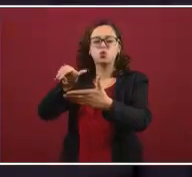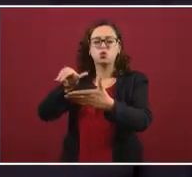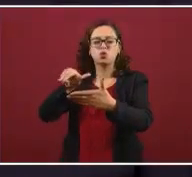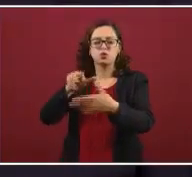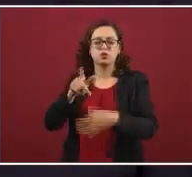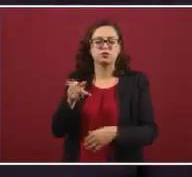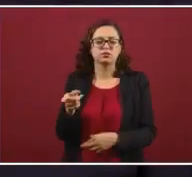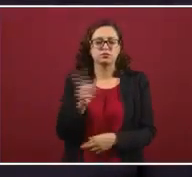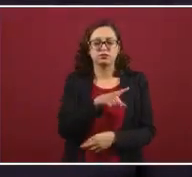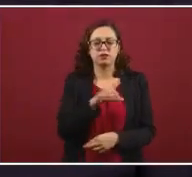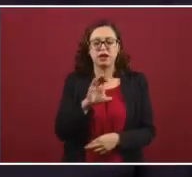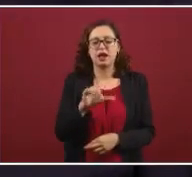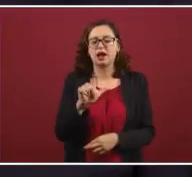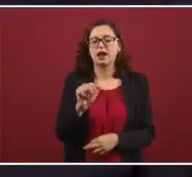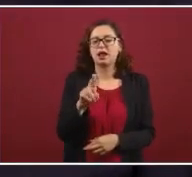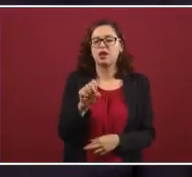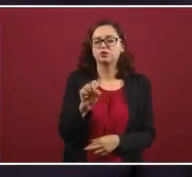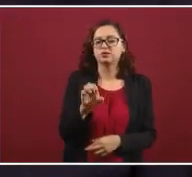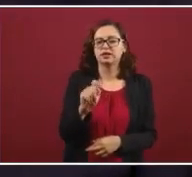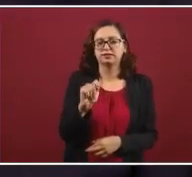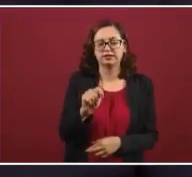Clausel.